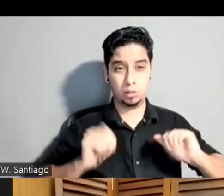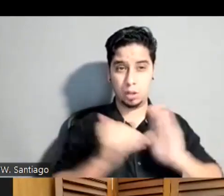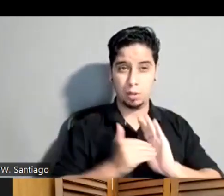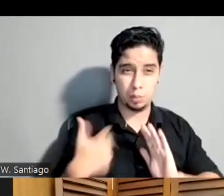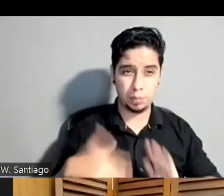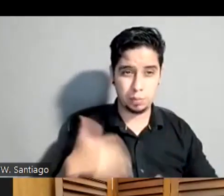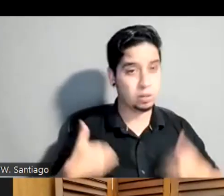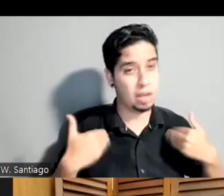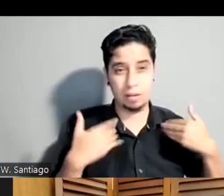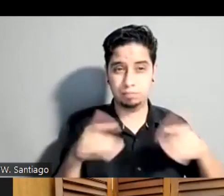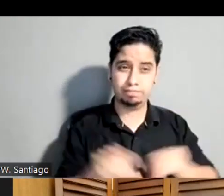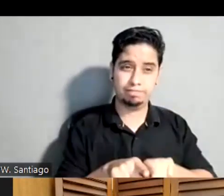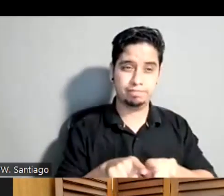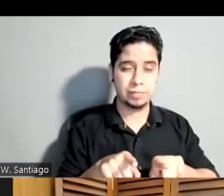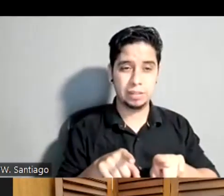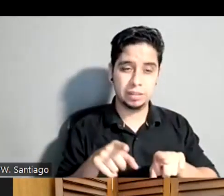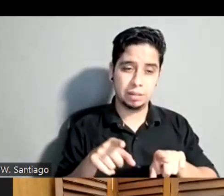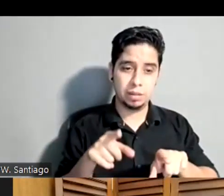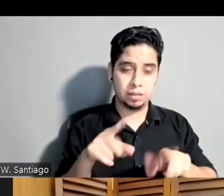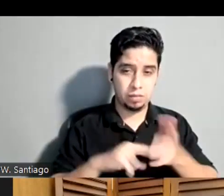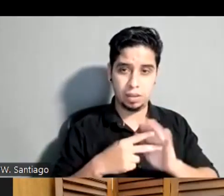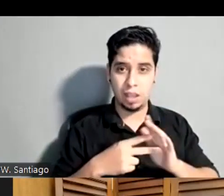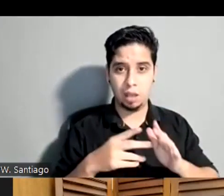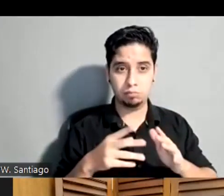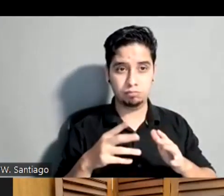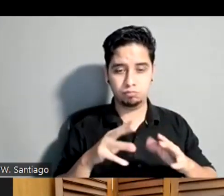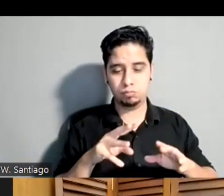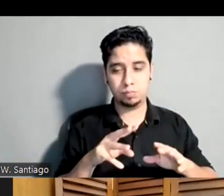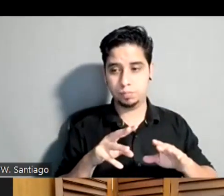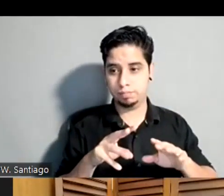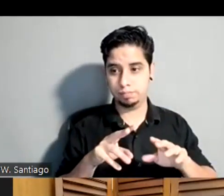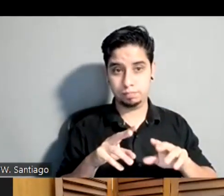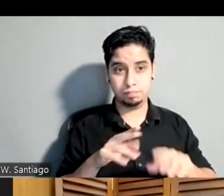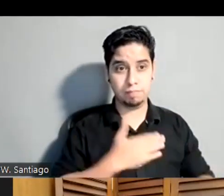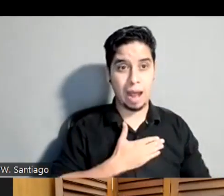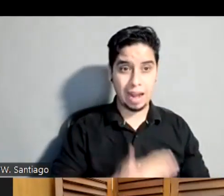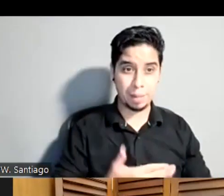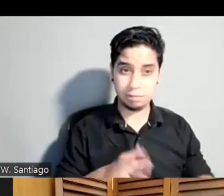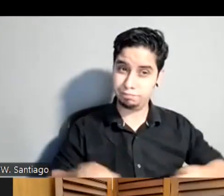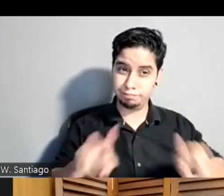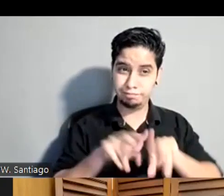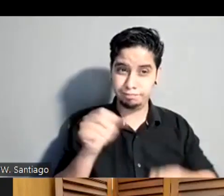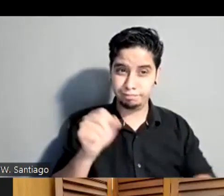estaba feliz, así que valía la pena acostarse temprano, tarde y levantarse temprano.